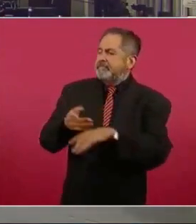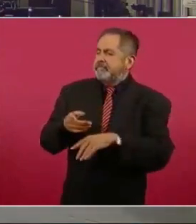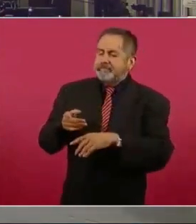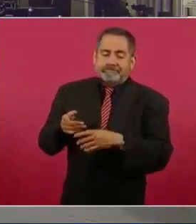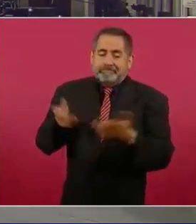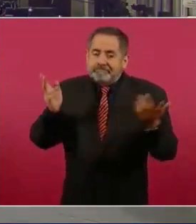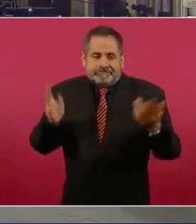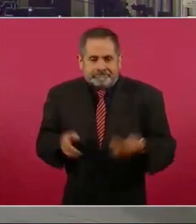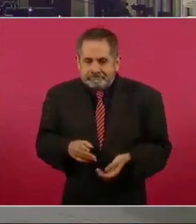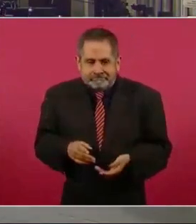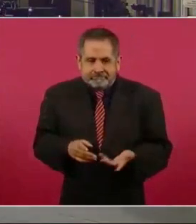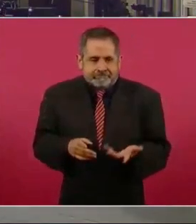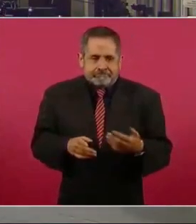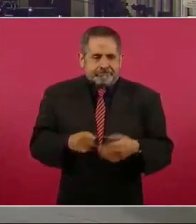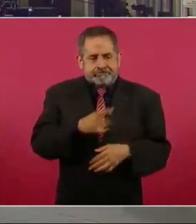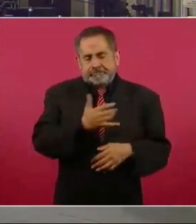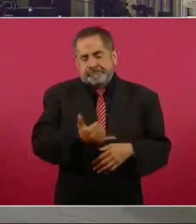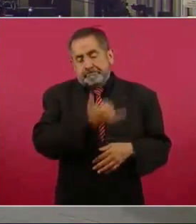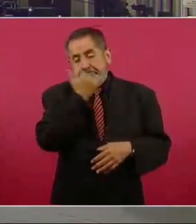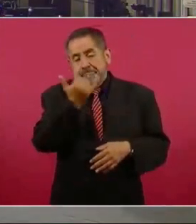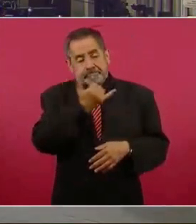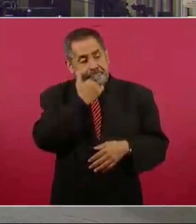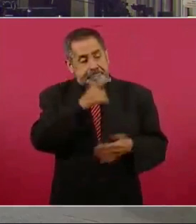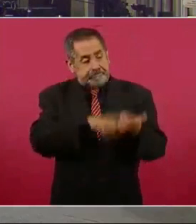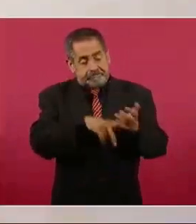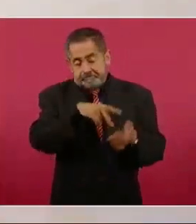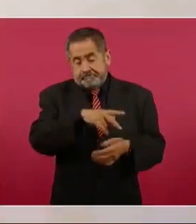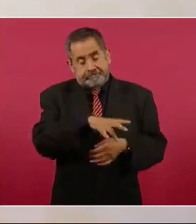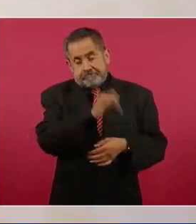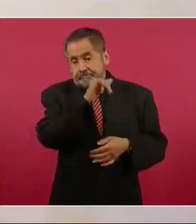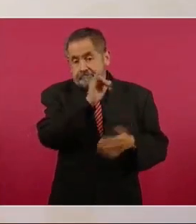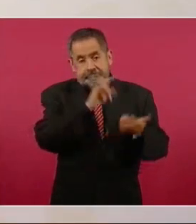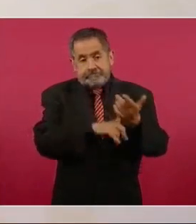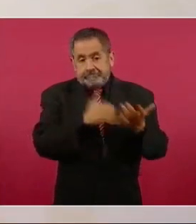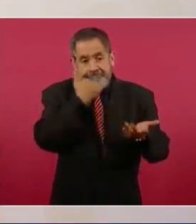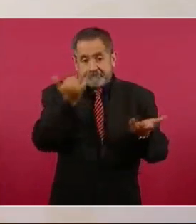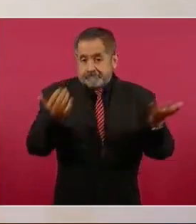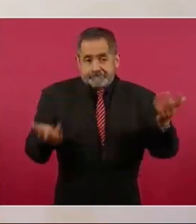Pero pues se equivocaron,